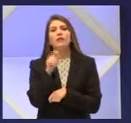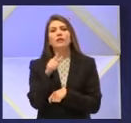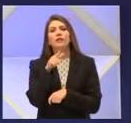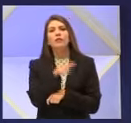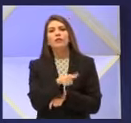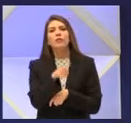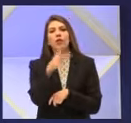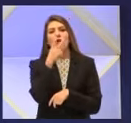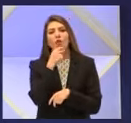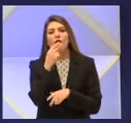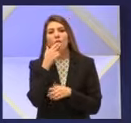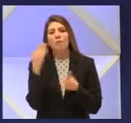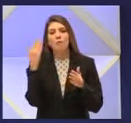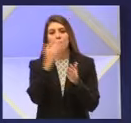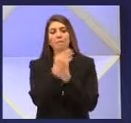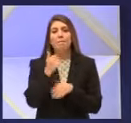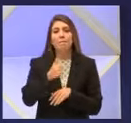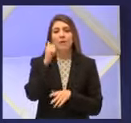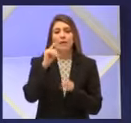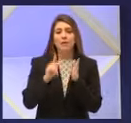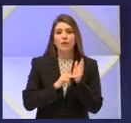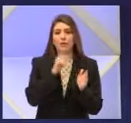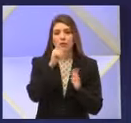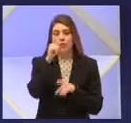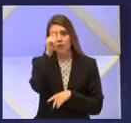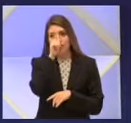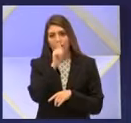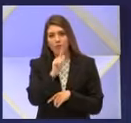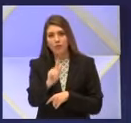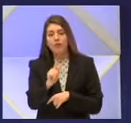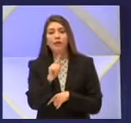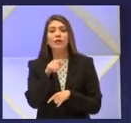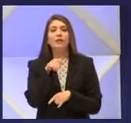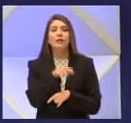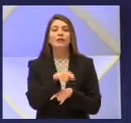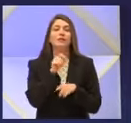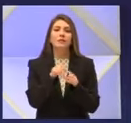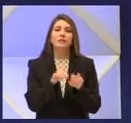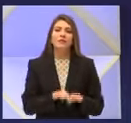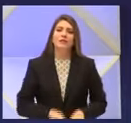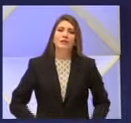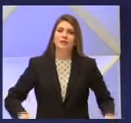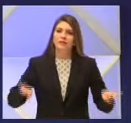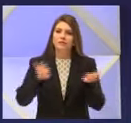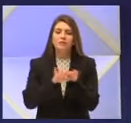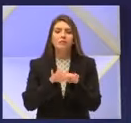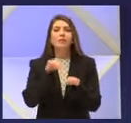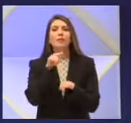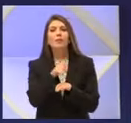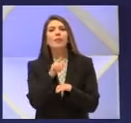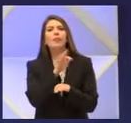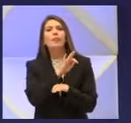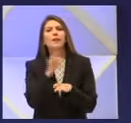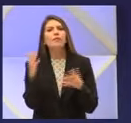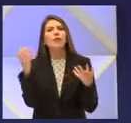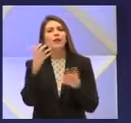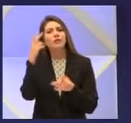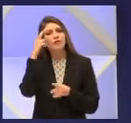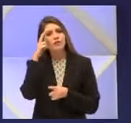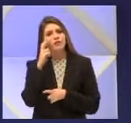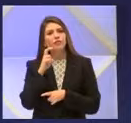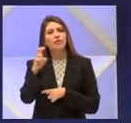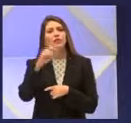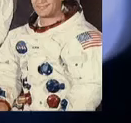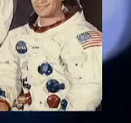luna la misión apolo importantísima que permitió cumplir el sueño de toda la